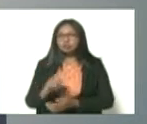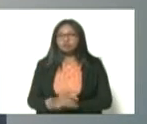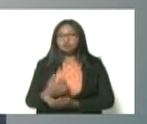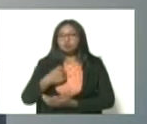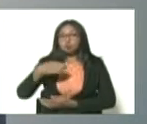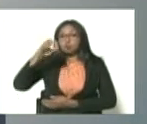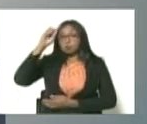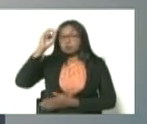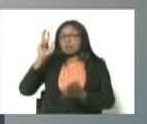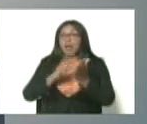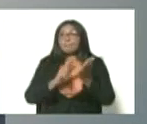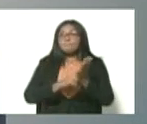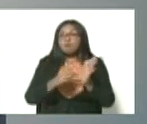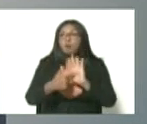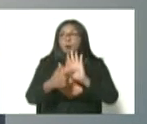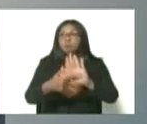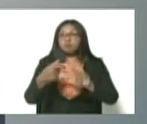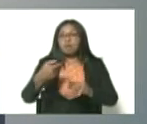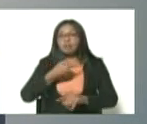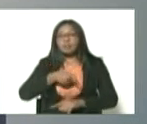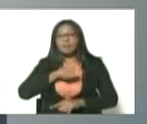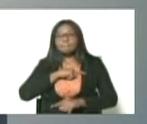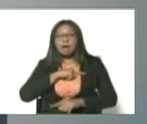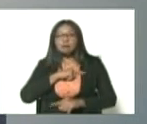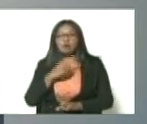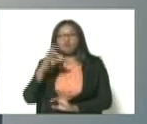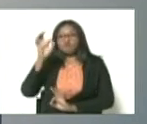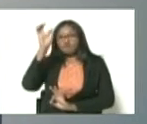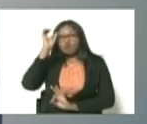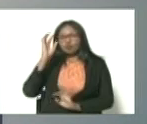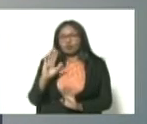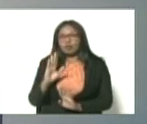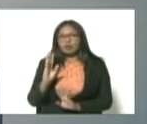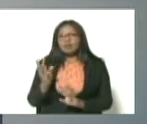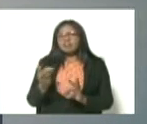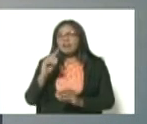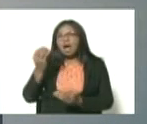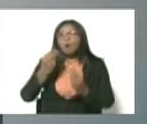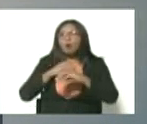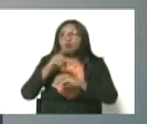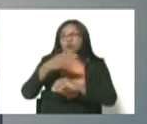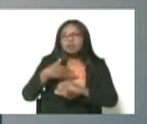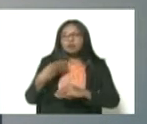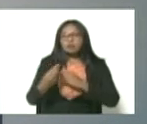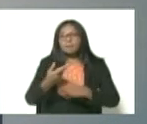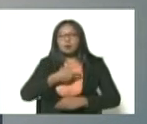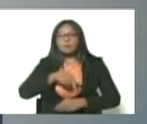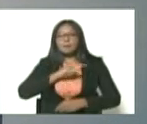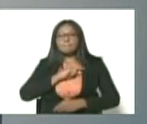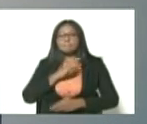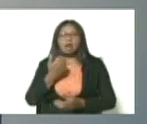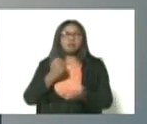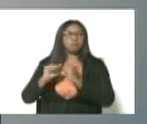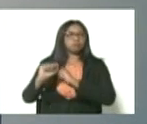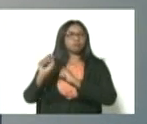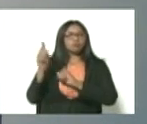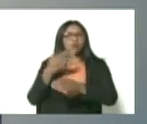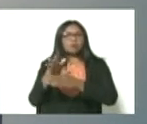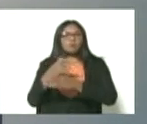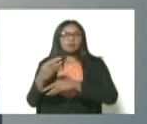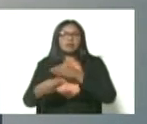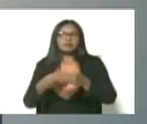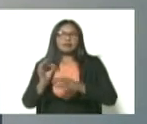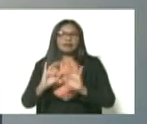estas pruebas las han trasladado a las autoridades españolas y qué medidas se plantean en caso de que España no tome ningún tipo de